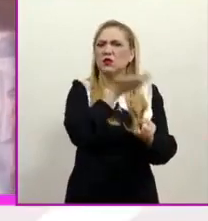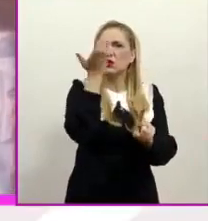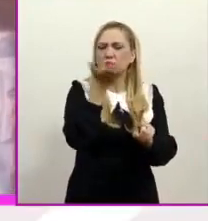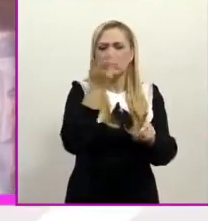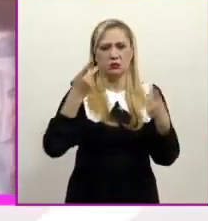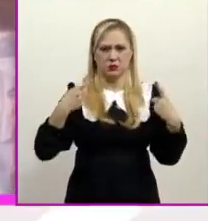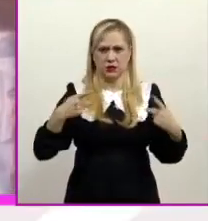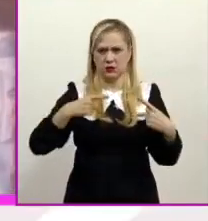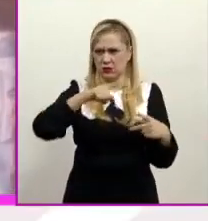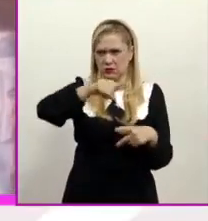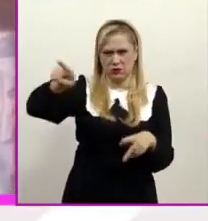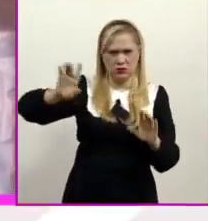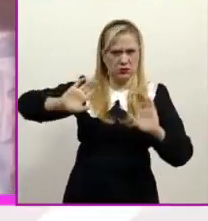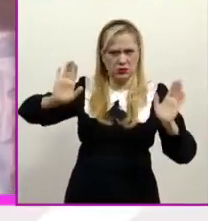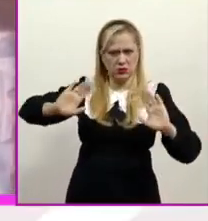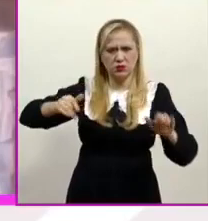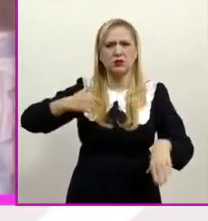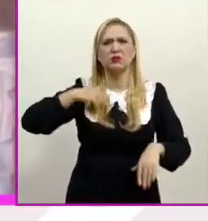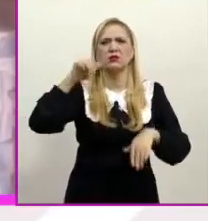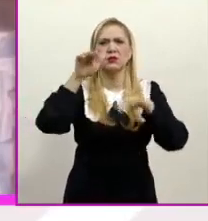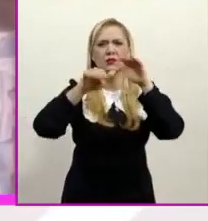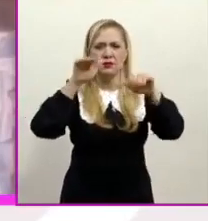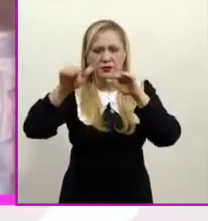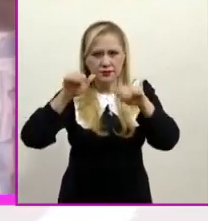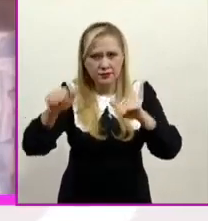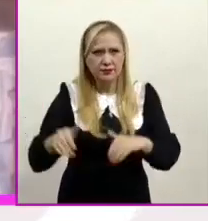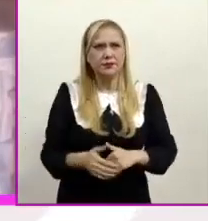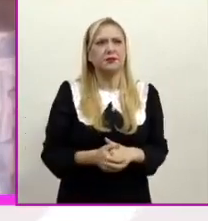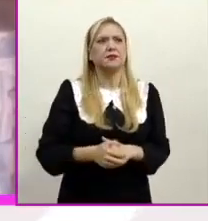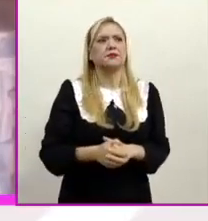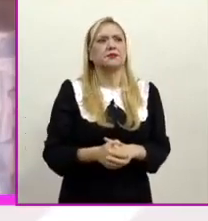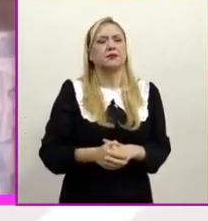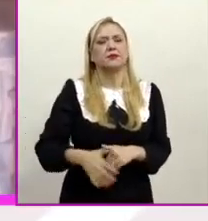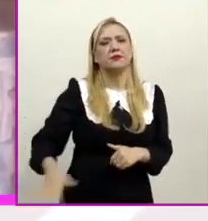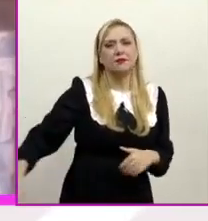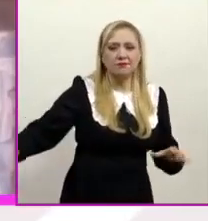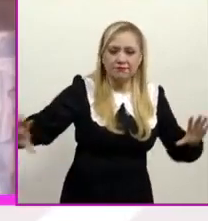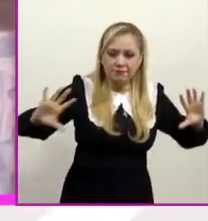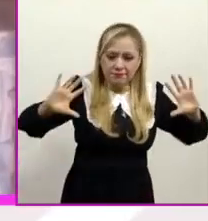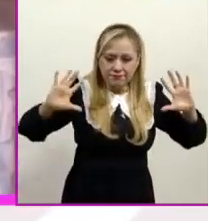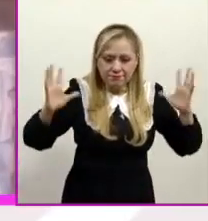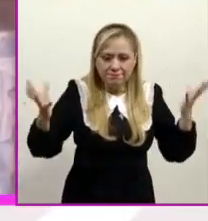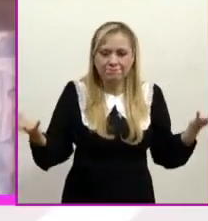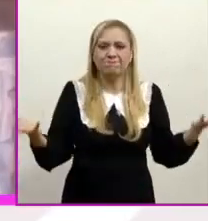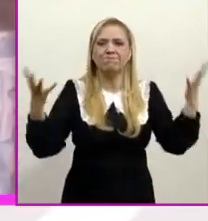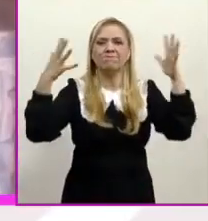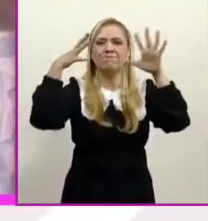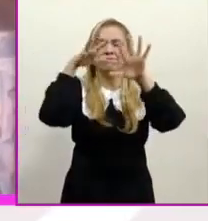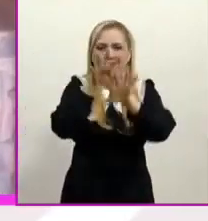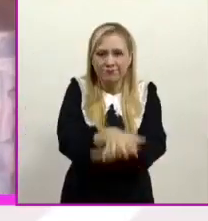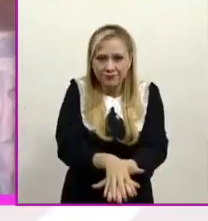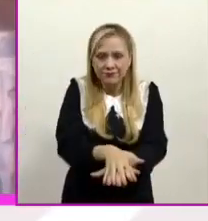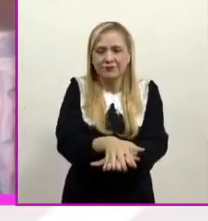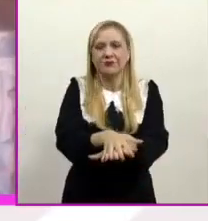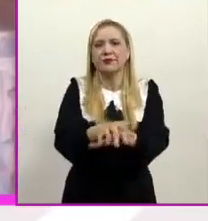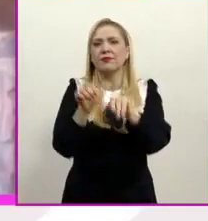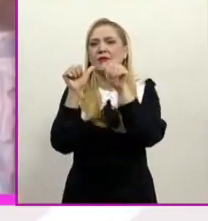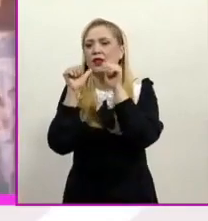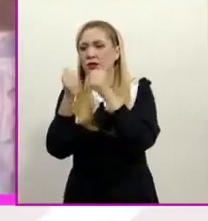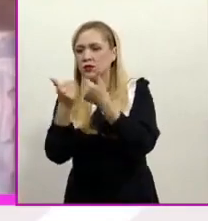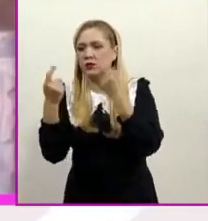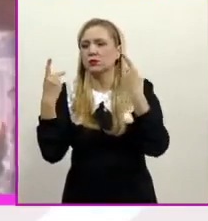caso, yo ya hago este llamamiento a la integración entre sociedad civil, personas que